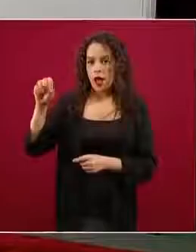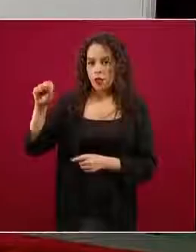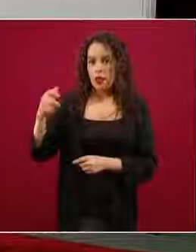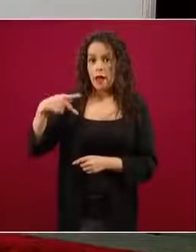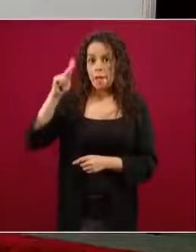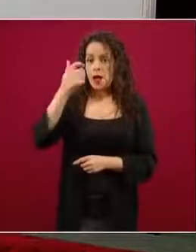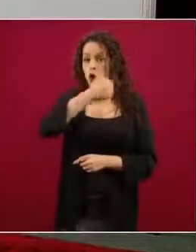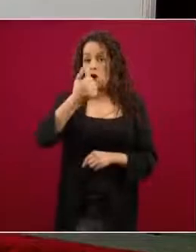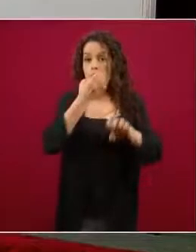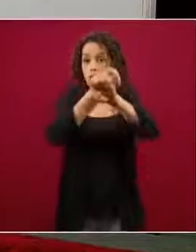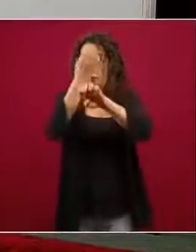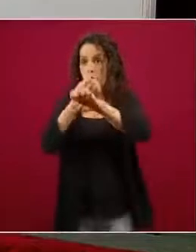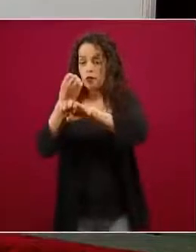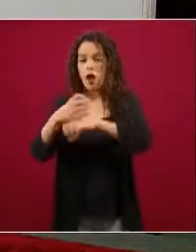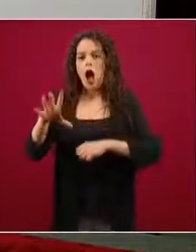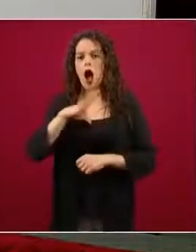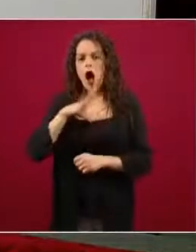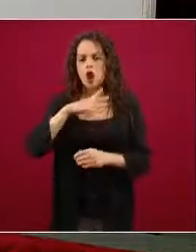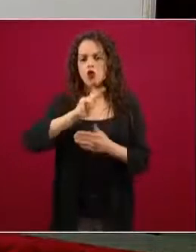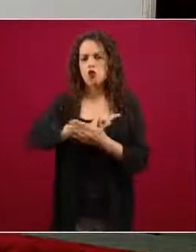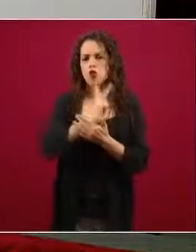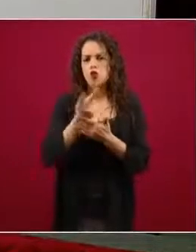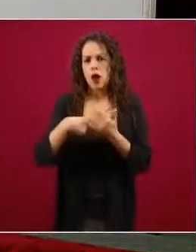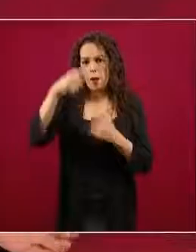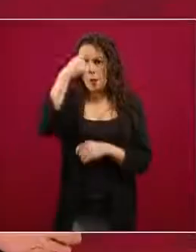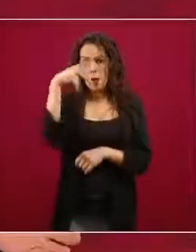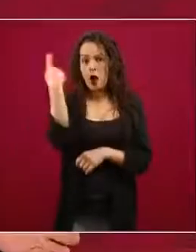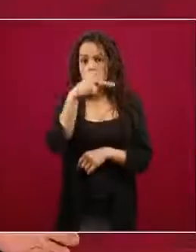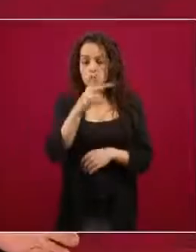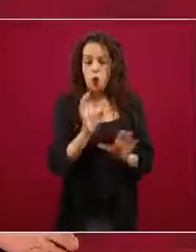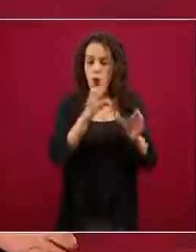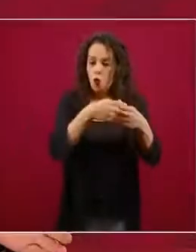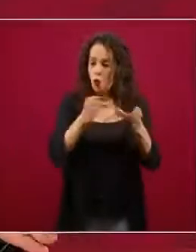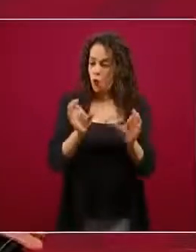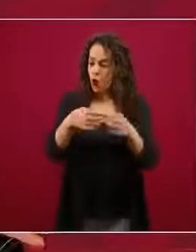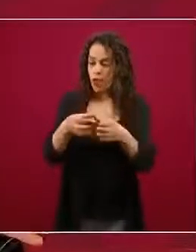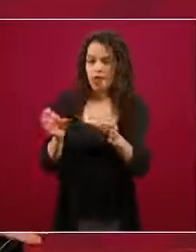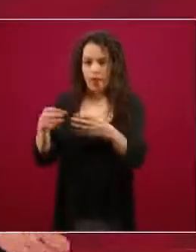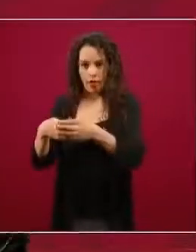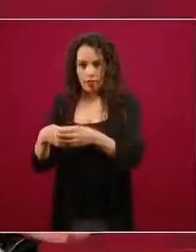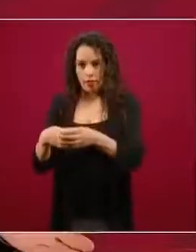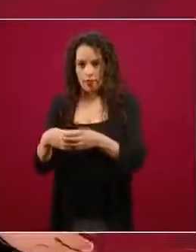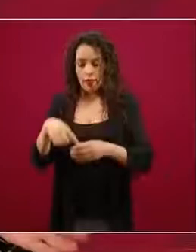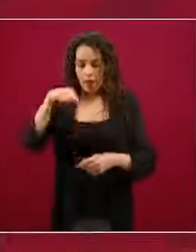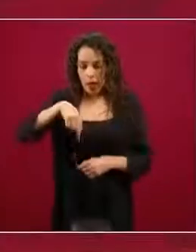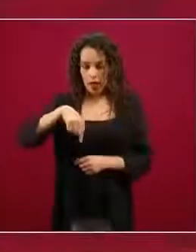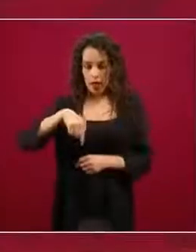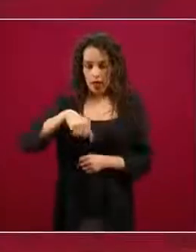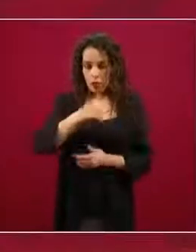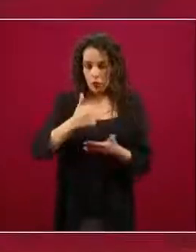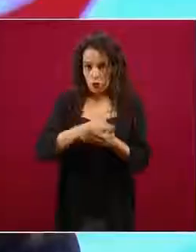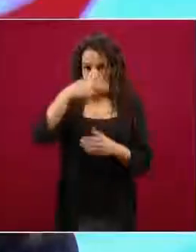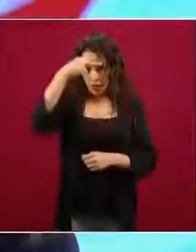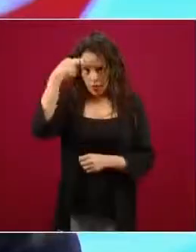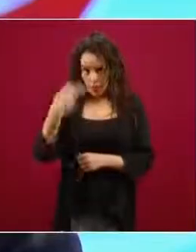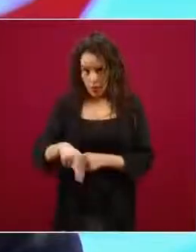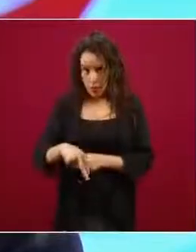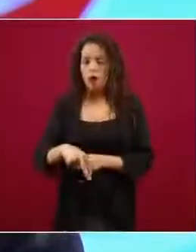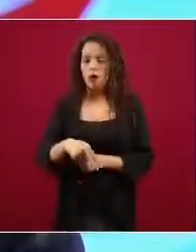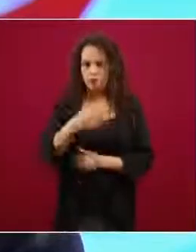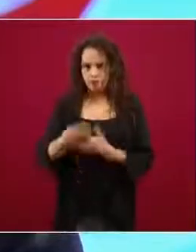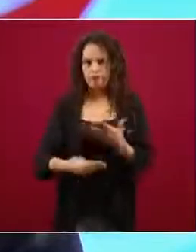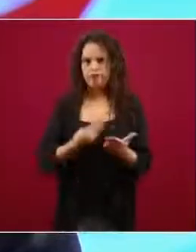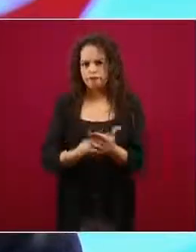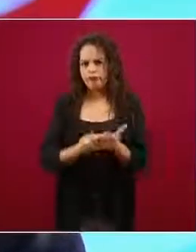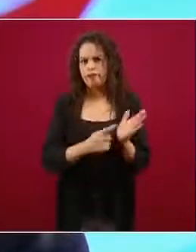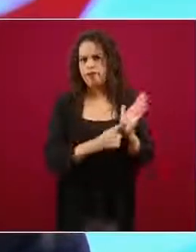tienen alguna modalidad de programa comunitario. La Secretaría de Salud de la Ciudad de México aquí mismo presentó su programa